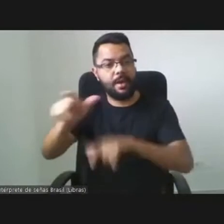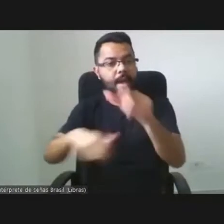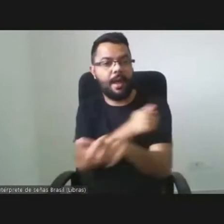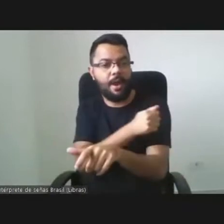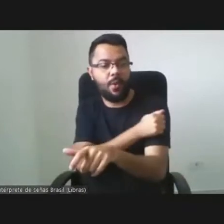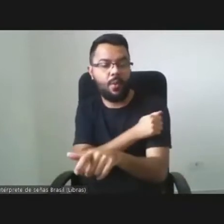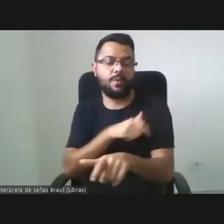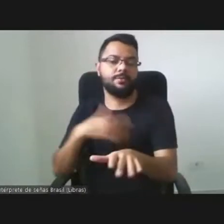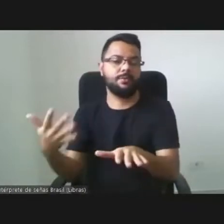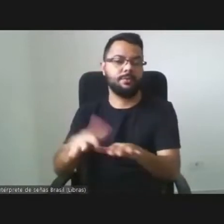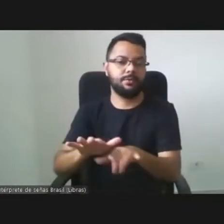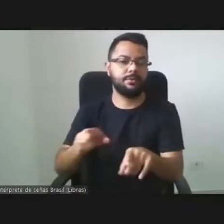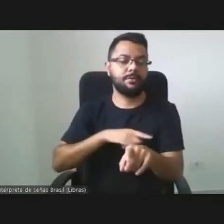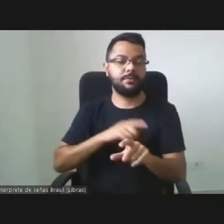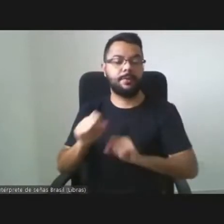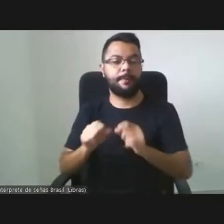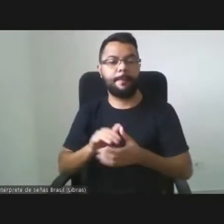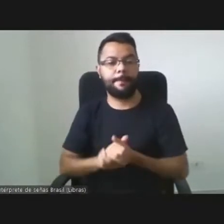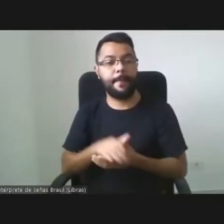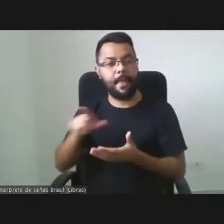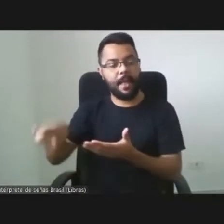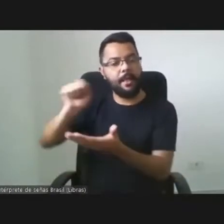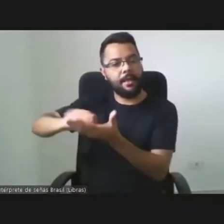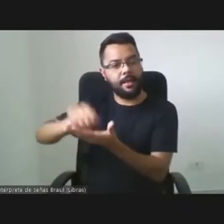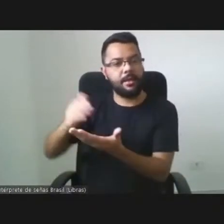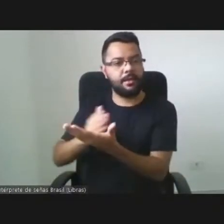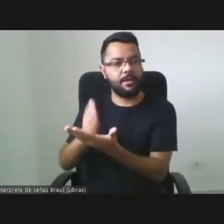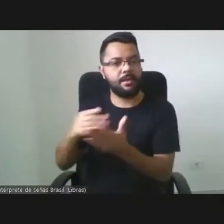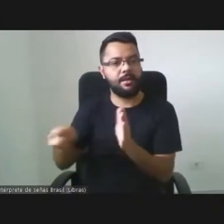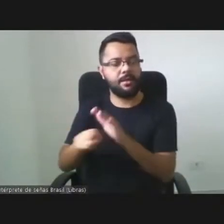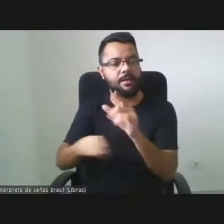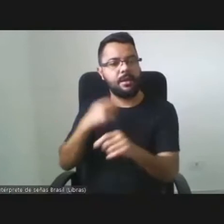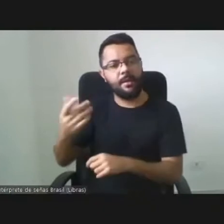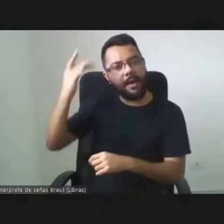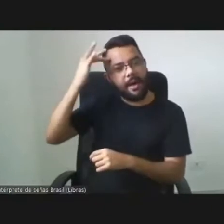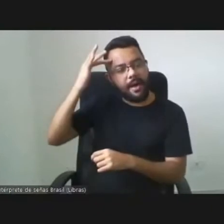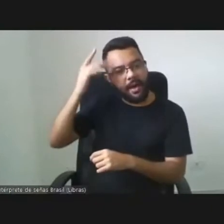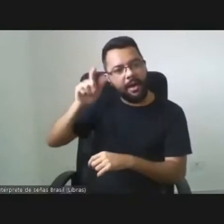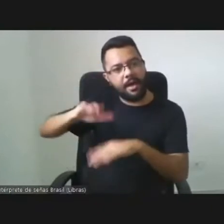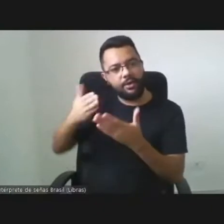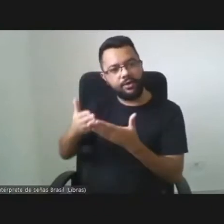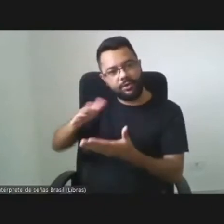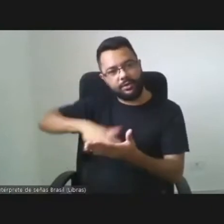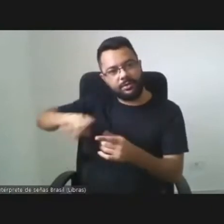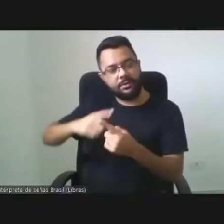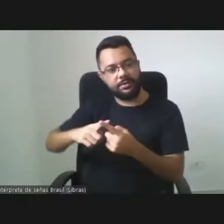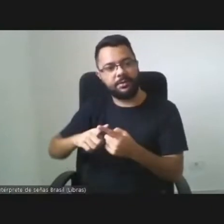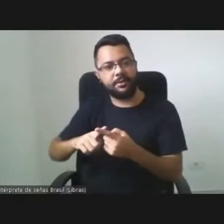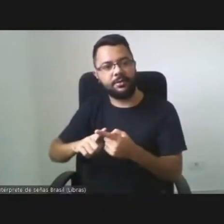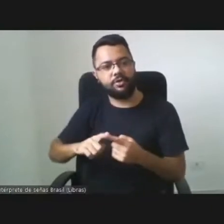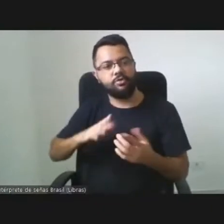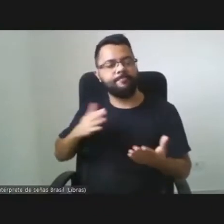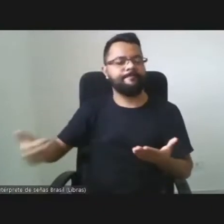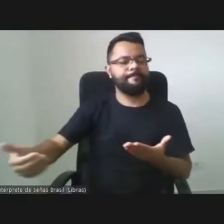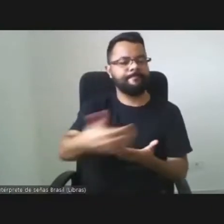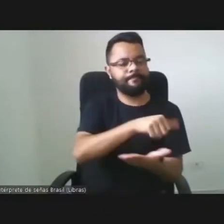o EPOF. Autora del libro Madurez Escolar, El Estado del Arte.